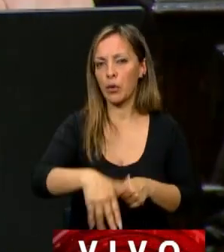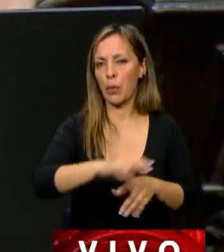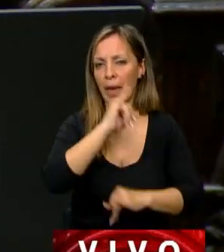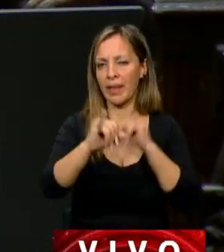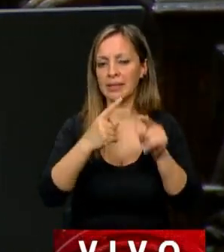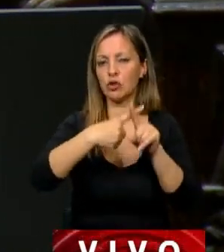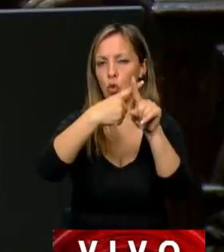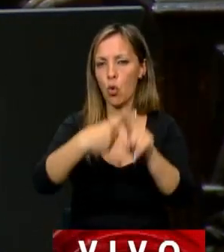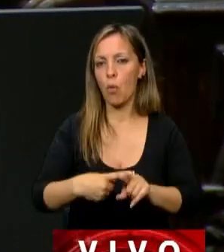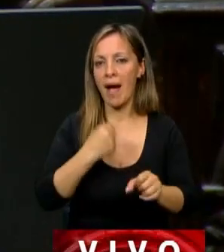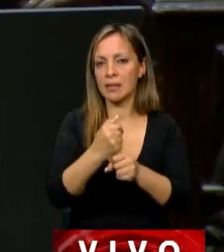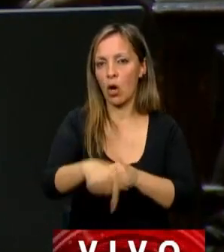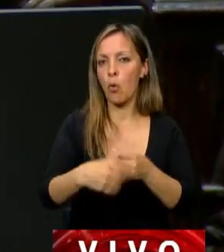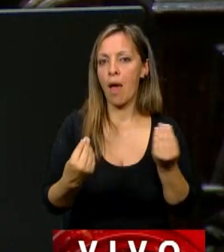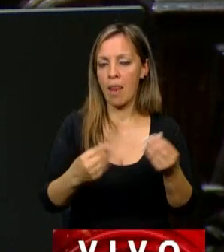acumulada al día de hoy.